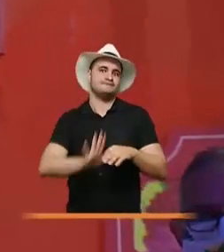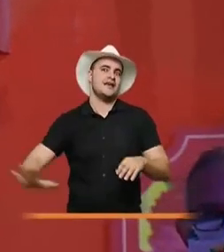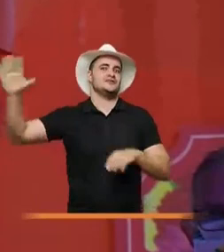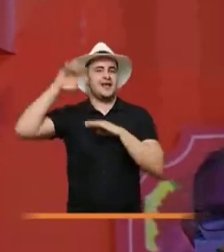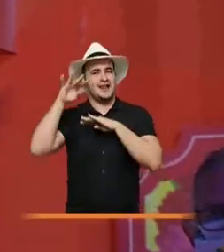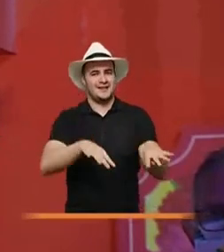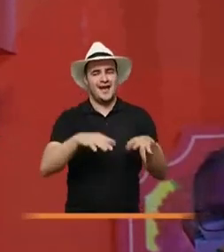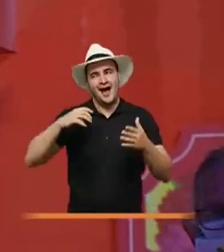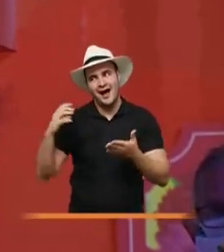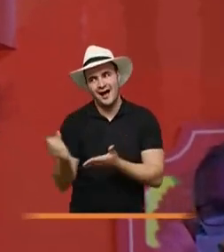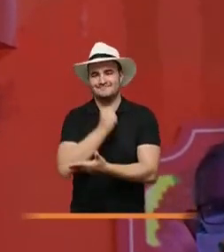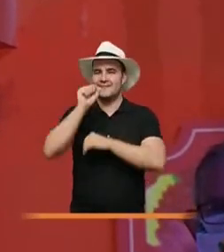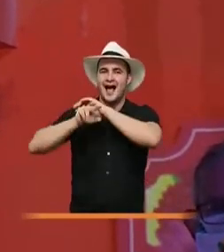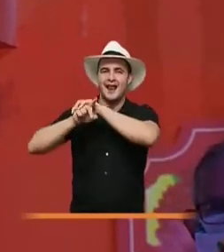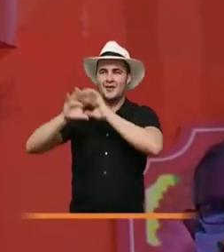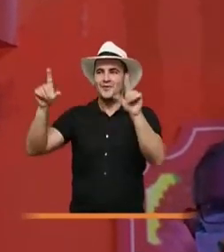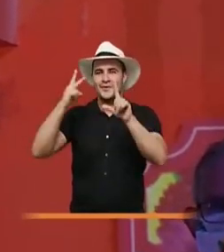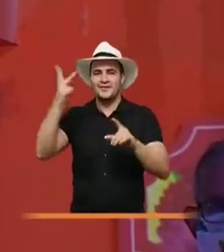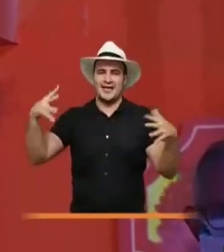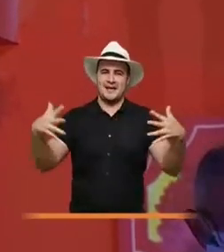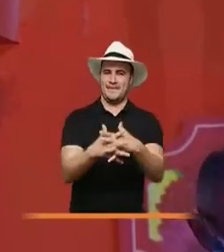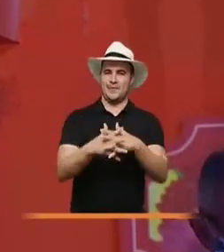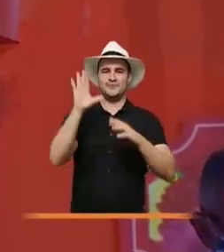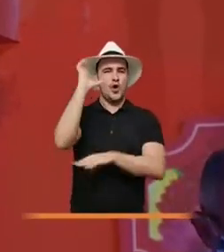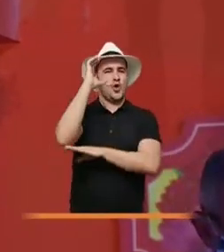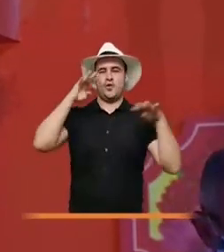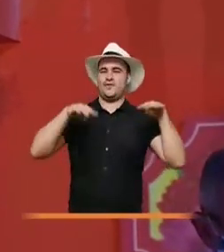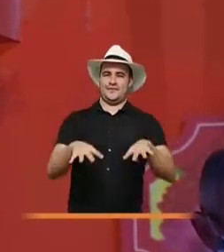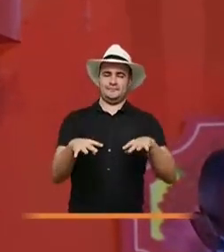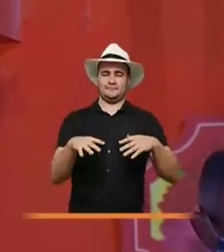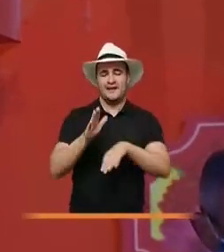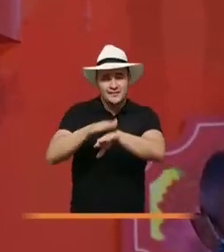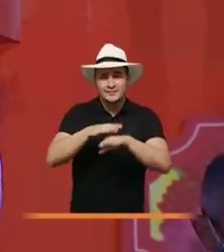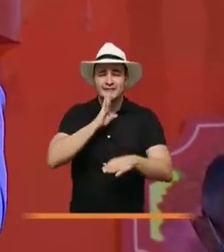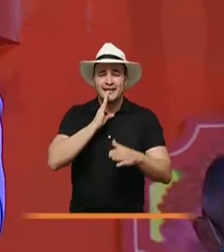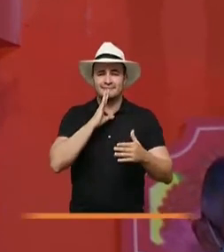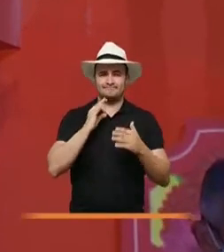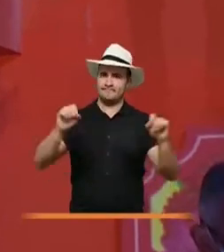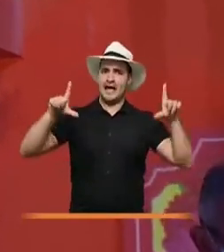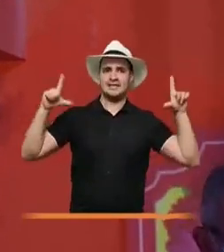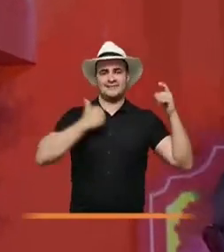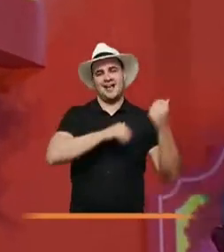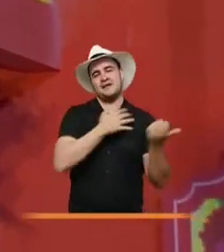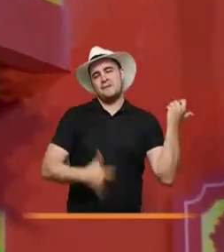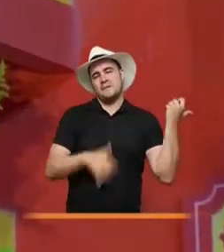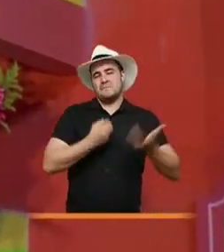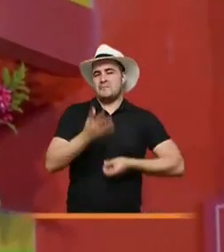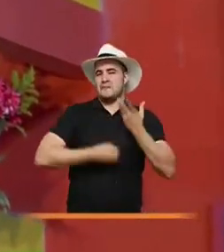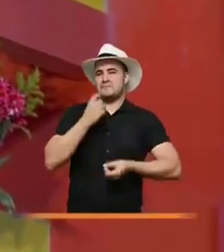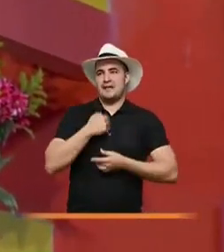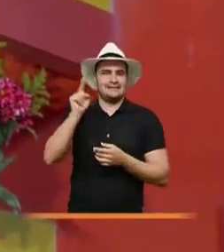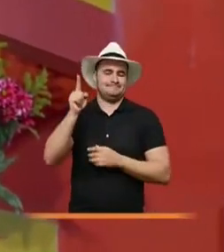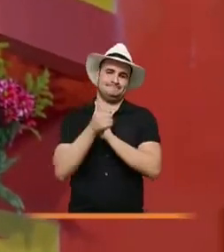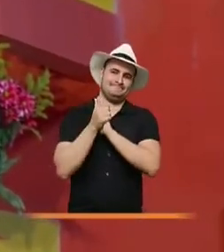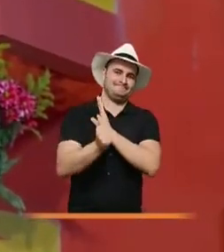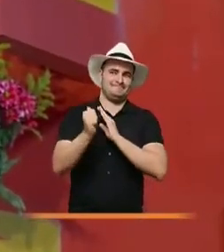muchachos ustedes son los protagonistas de esta noche y sabemos que nos van a hacer quedar muy pero muy